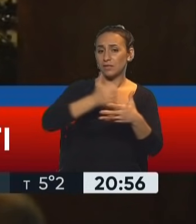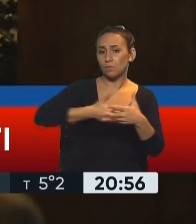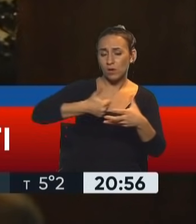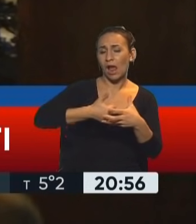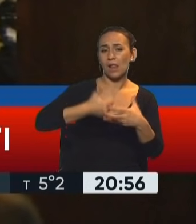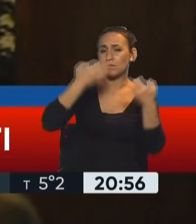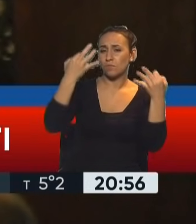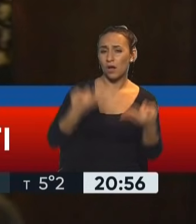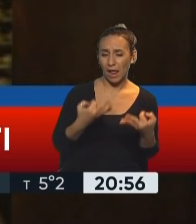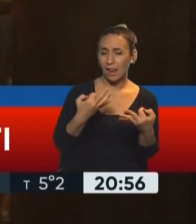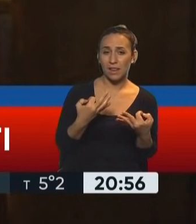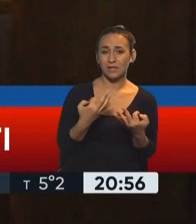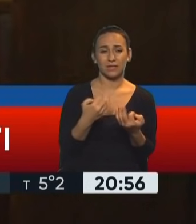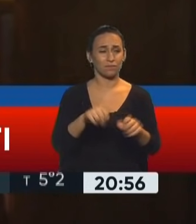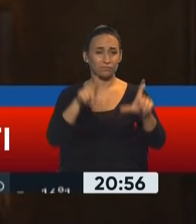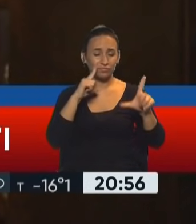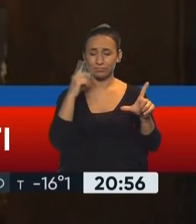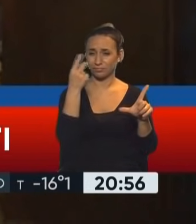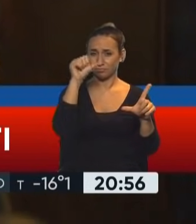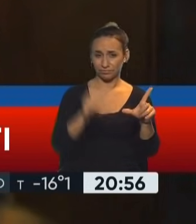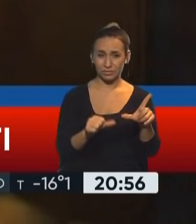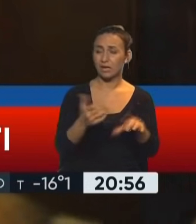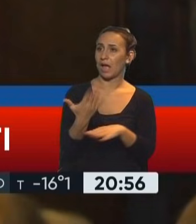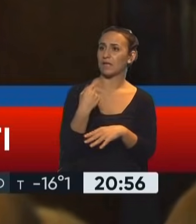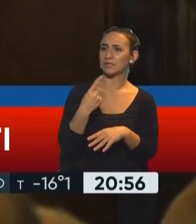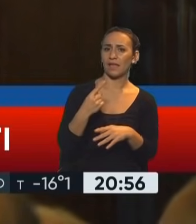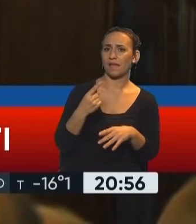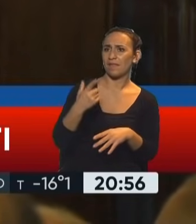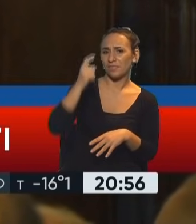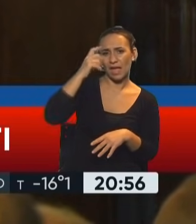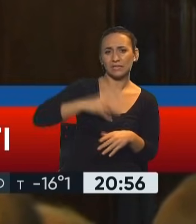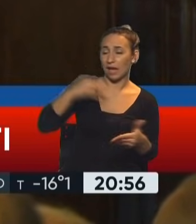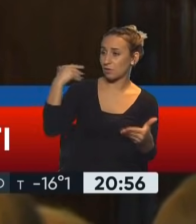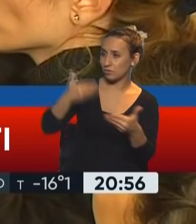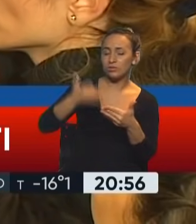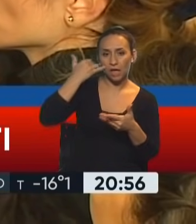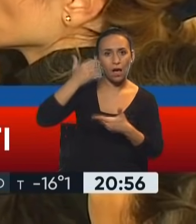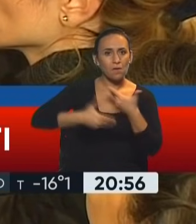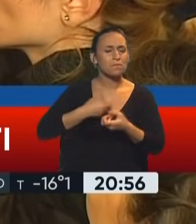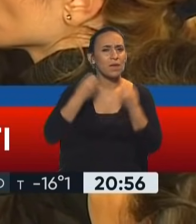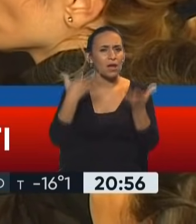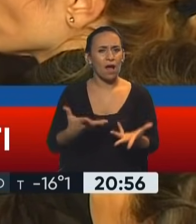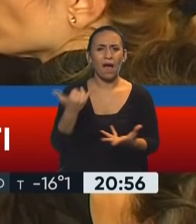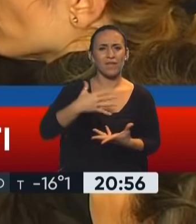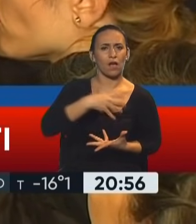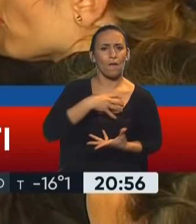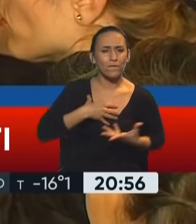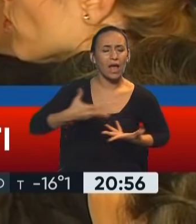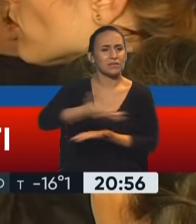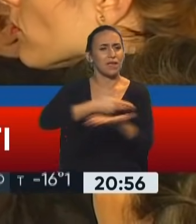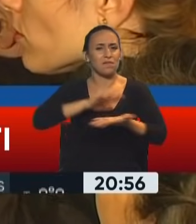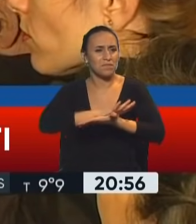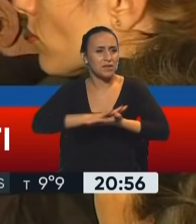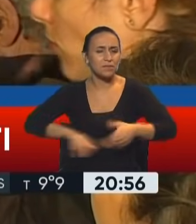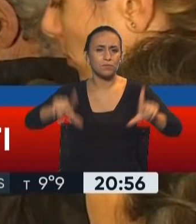jurídicamente descalificados y que se habían superado hace más de una década. Se había logrado una confianza, transparencia y participación que este